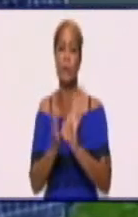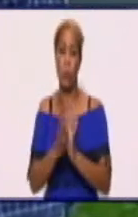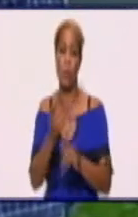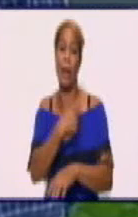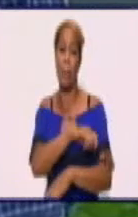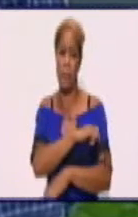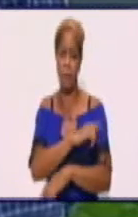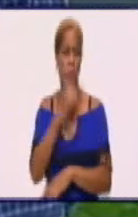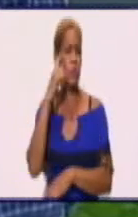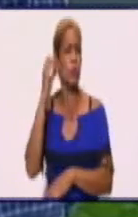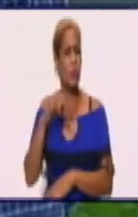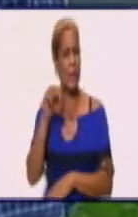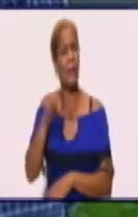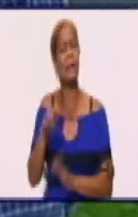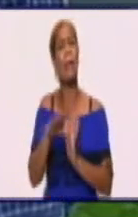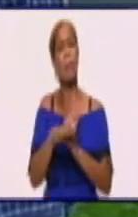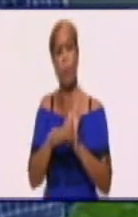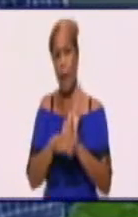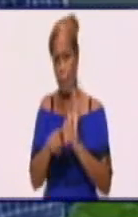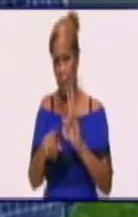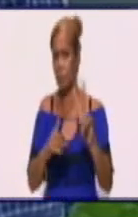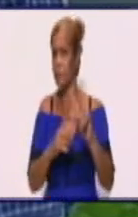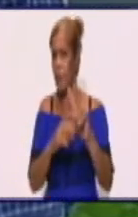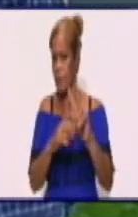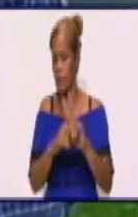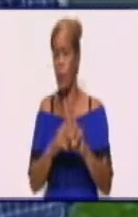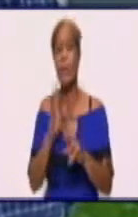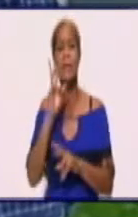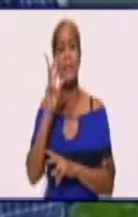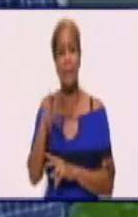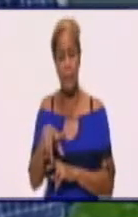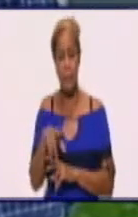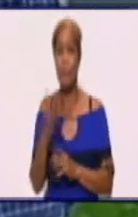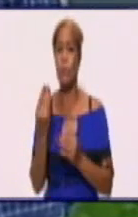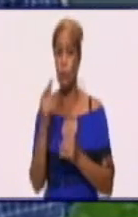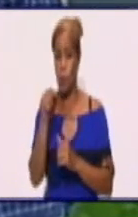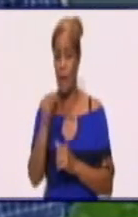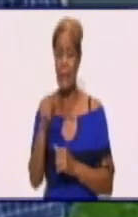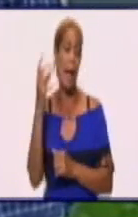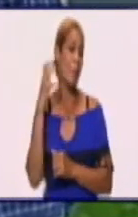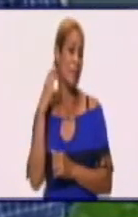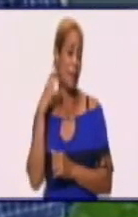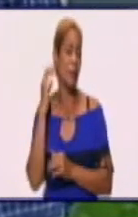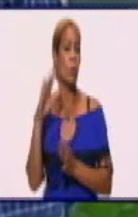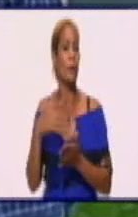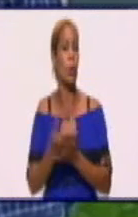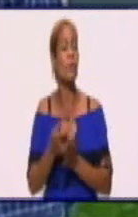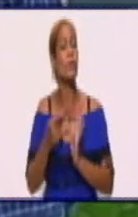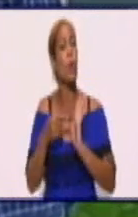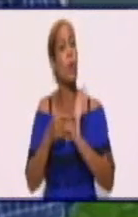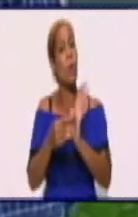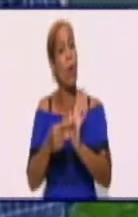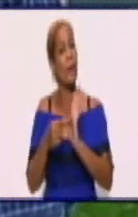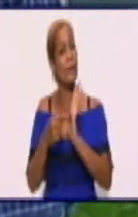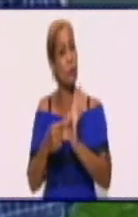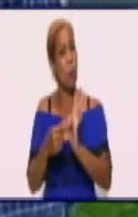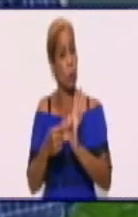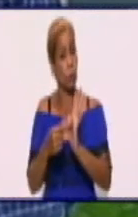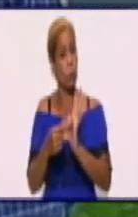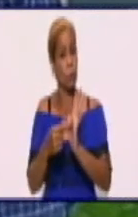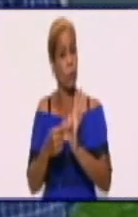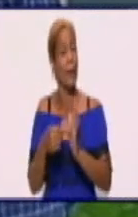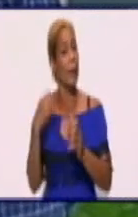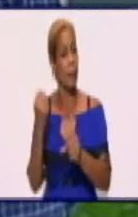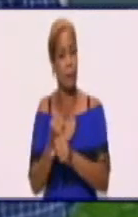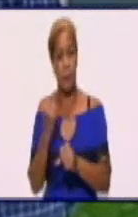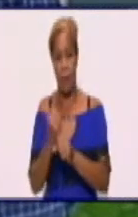ve muchísimo allá. Los convoco, los exhorto a que trabajen cada uno,